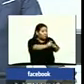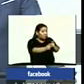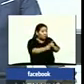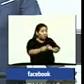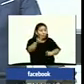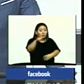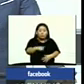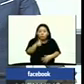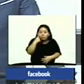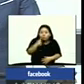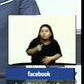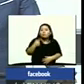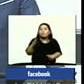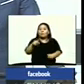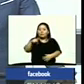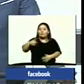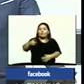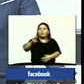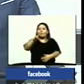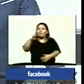a la hora de hablar del presupuesto 2020?